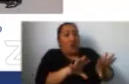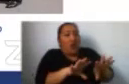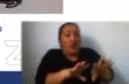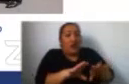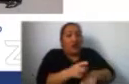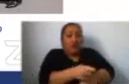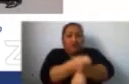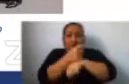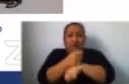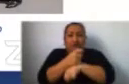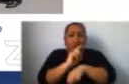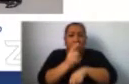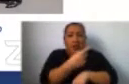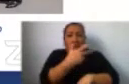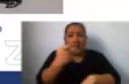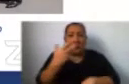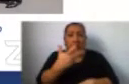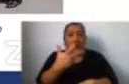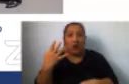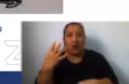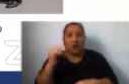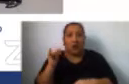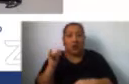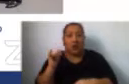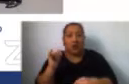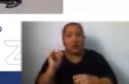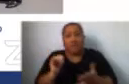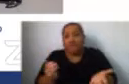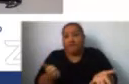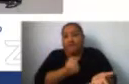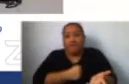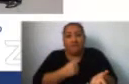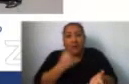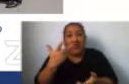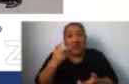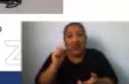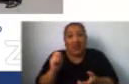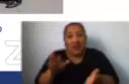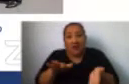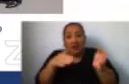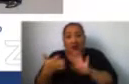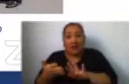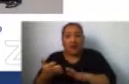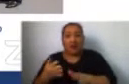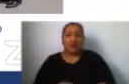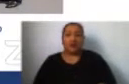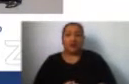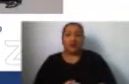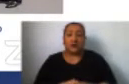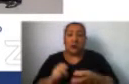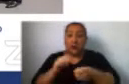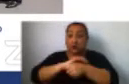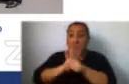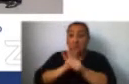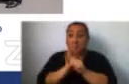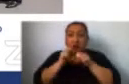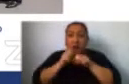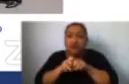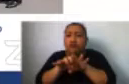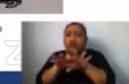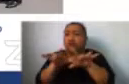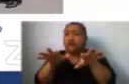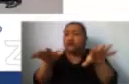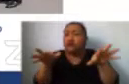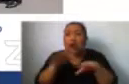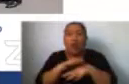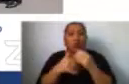en 1.334 y lamentablemente en 30 fallecidos. El virus se ha expandido en todas las provincias